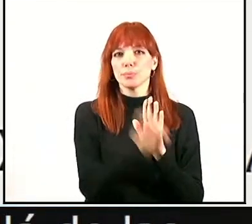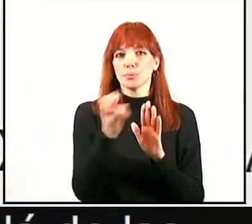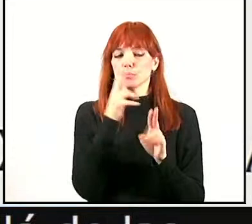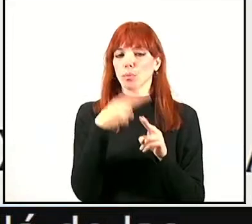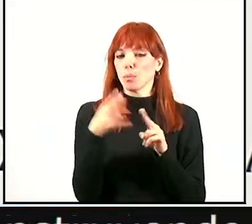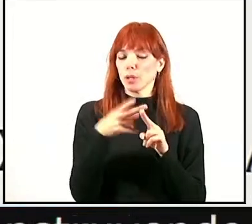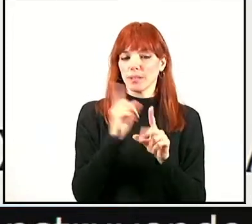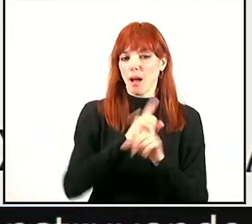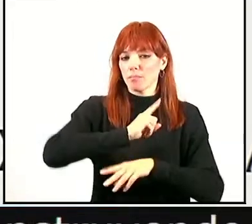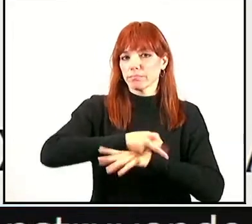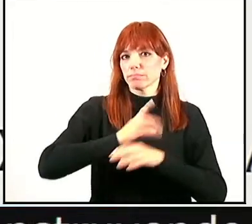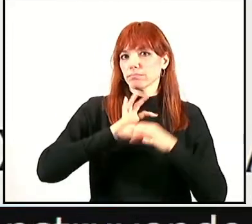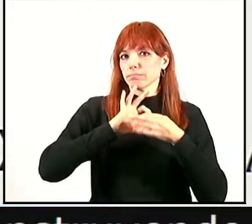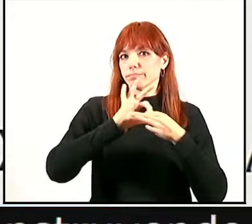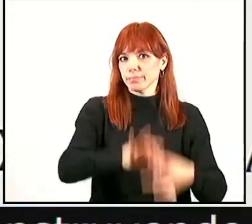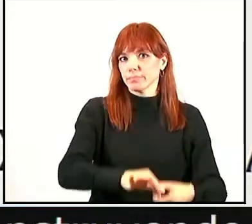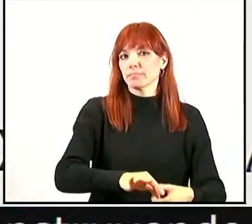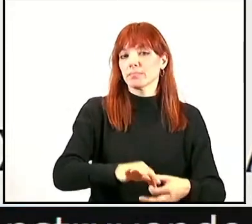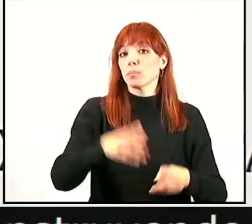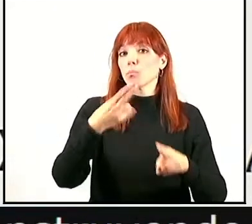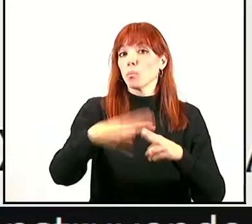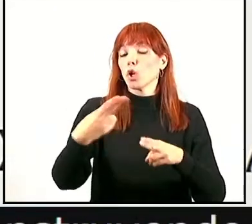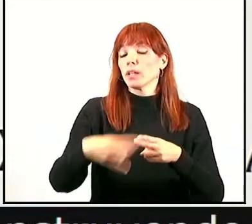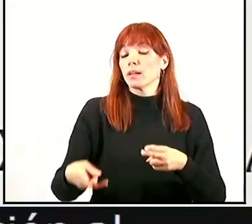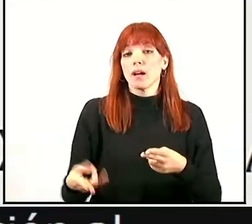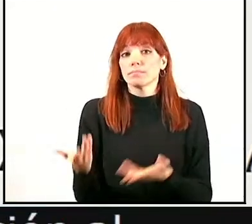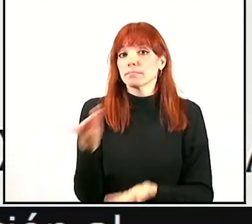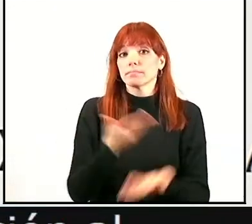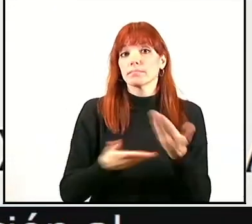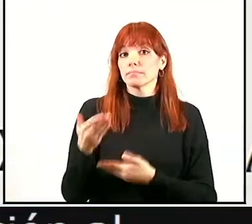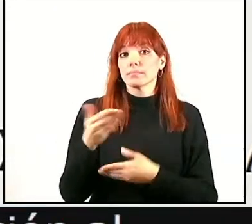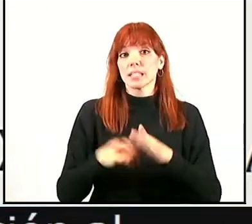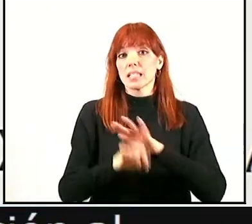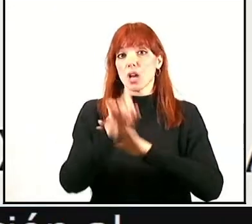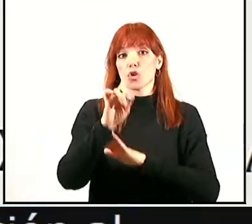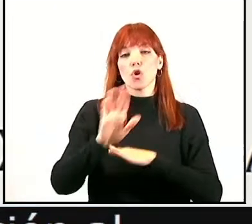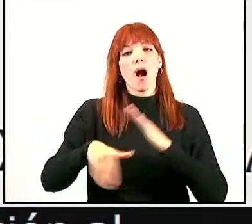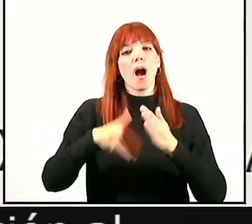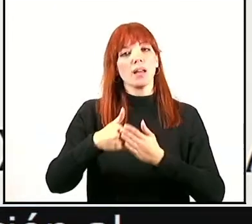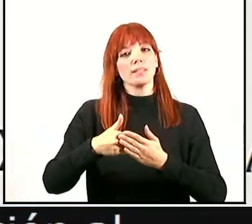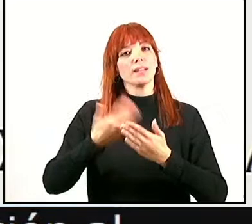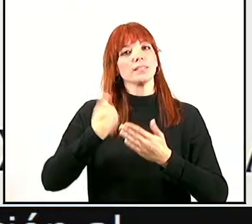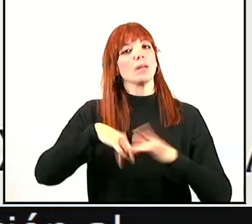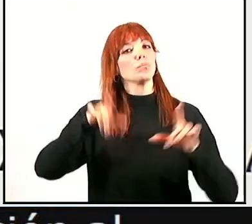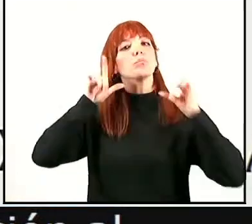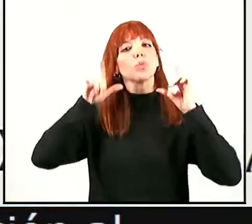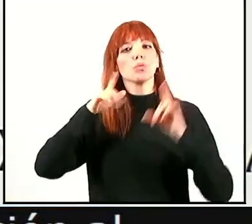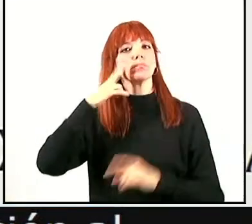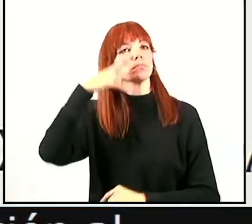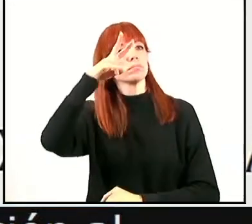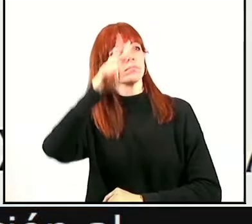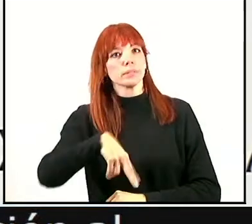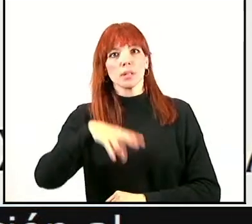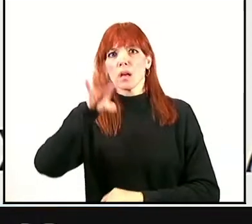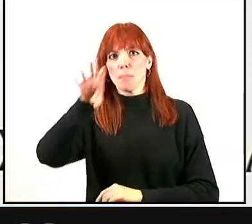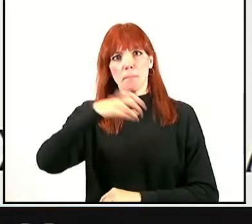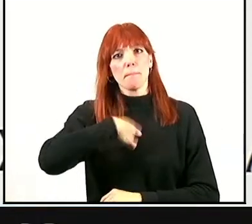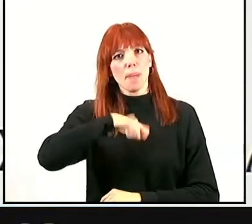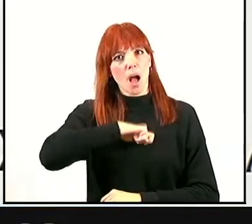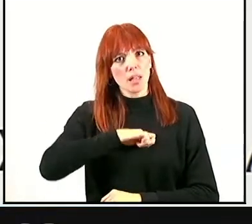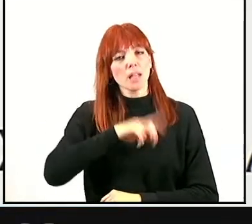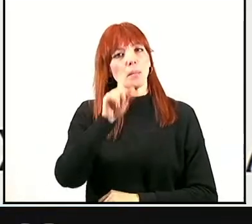políticas públicas de cooperación al desarrollo, hasta llegar a tener un sello que es reconocido en todo el país y también en